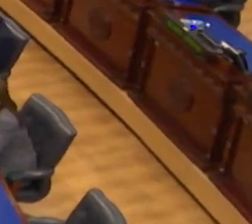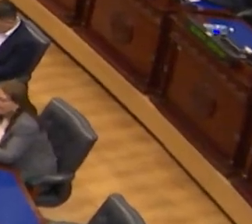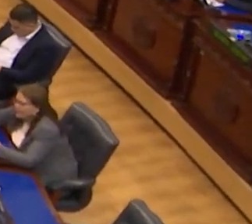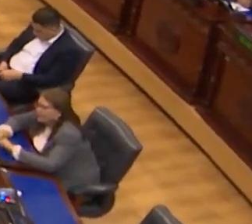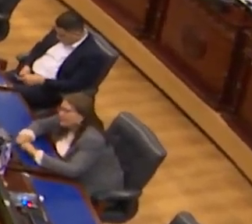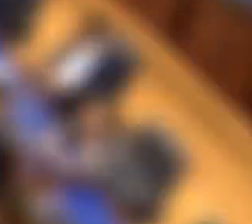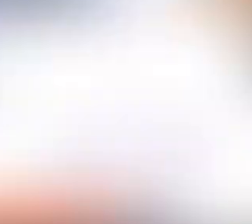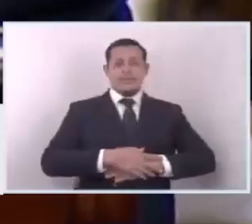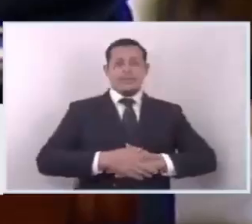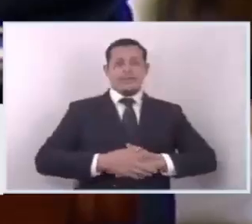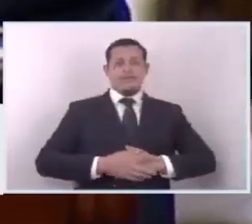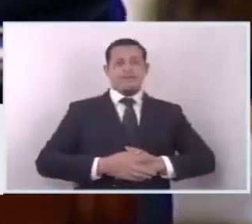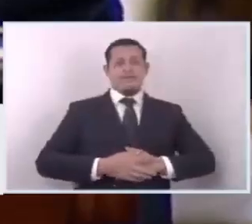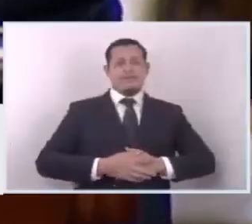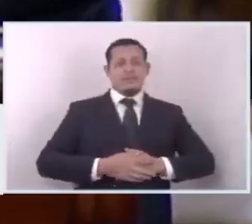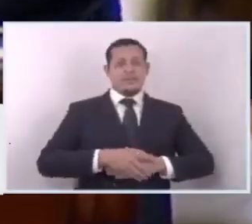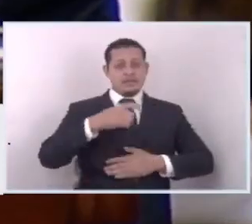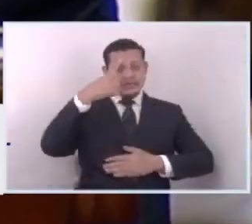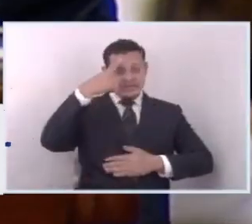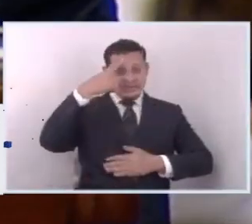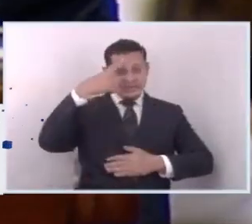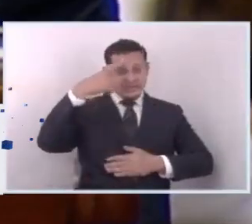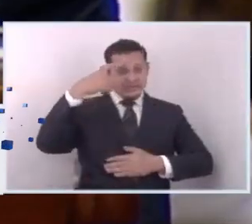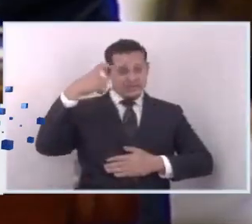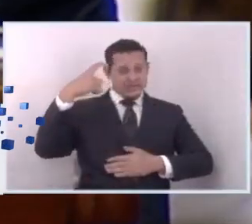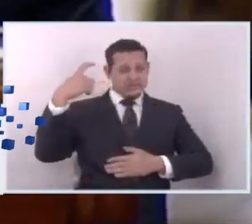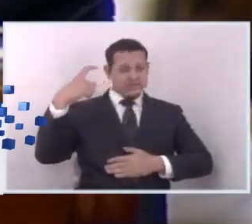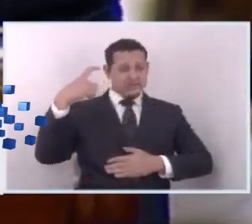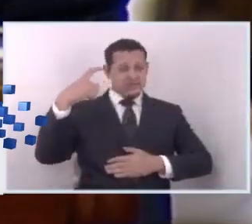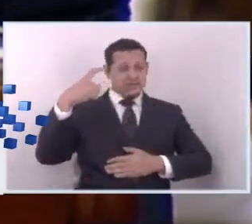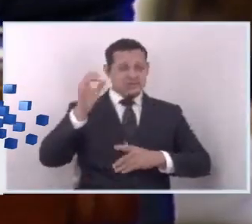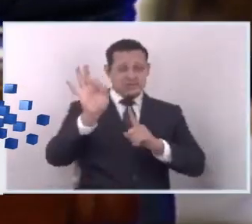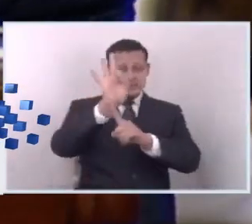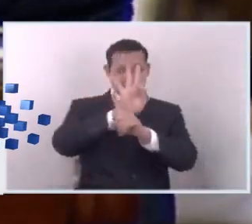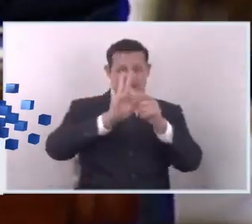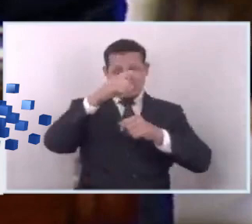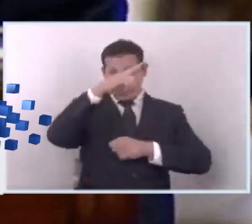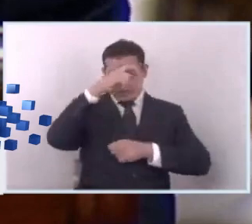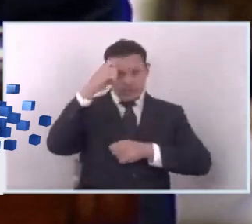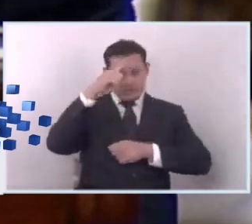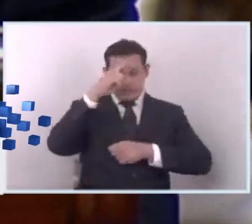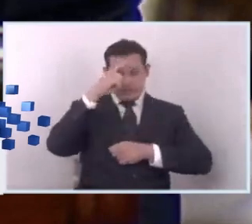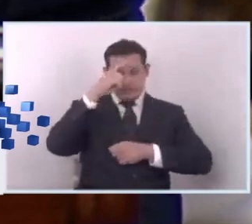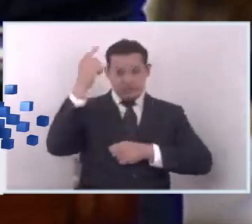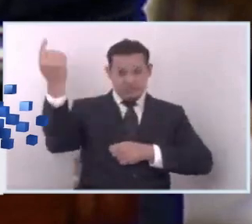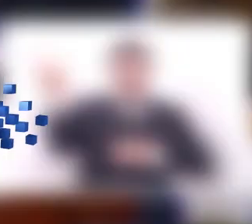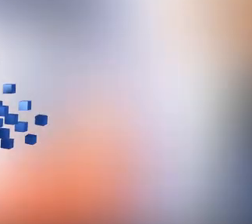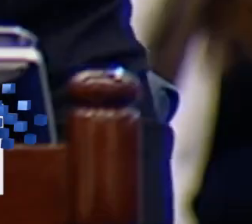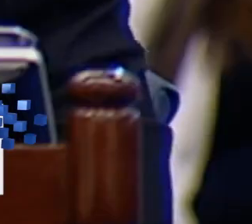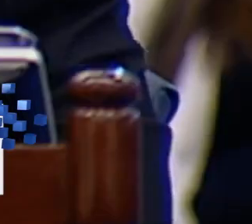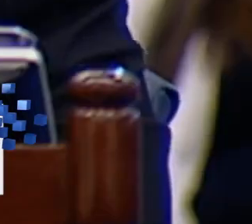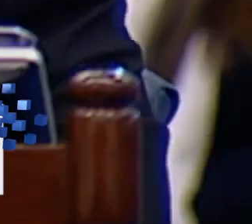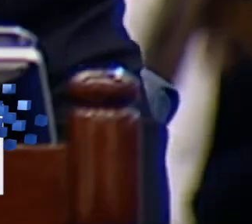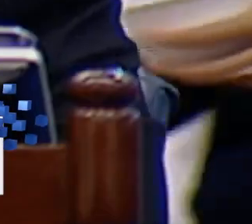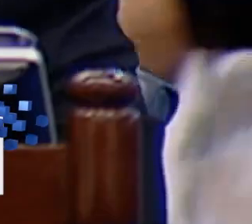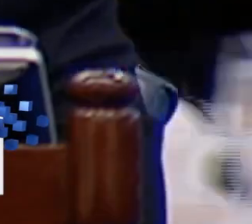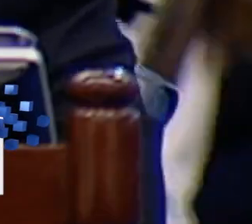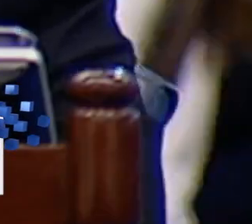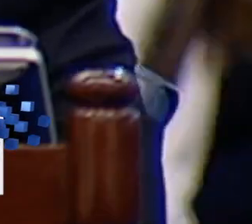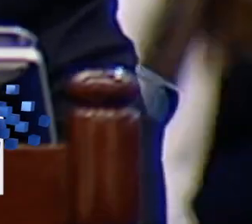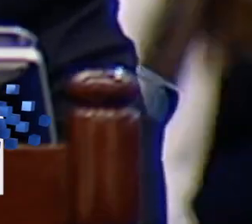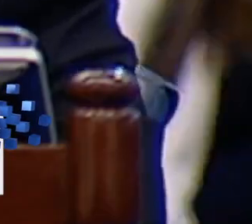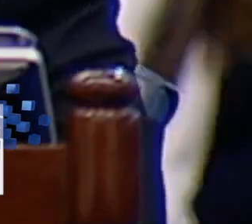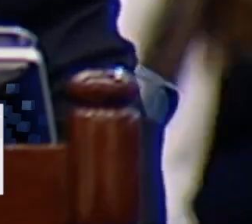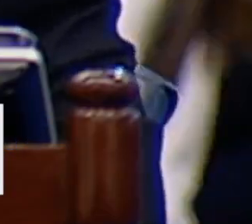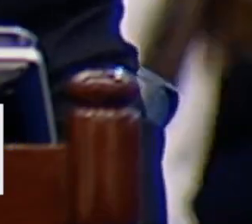diputados se imaginan la calidad de trabajo que pueden venir con este paso